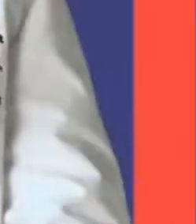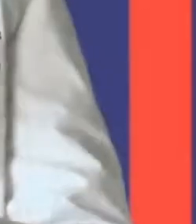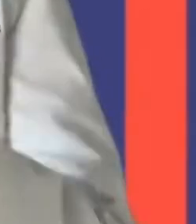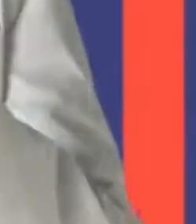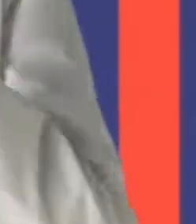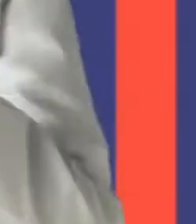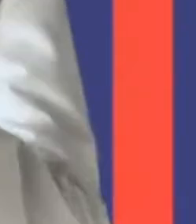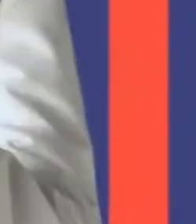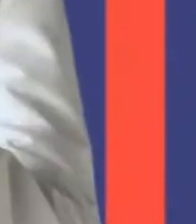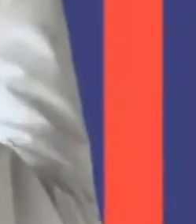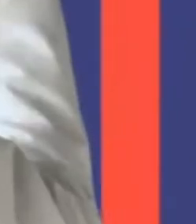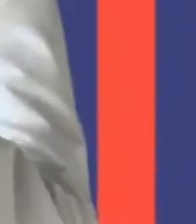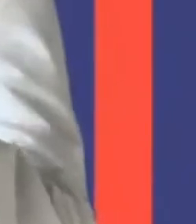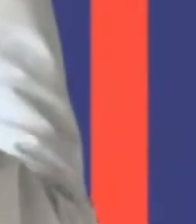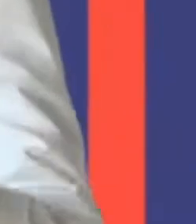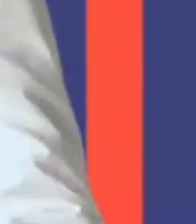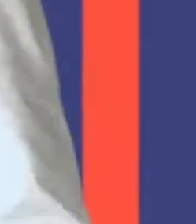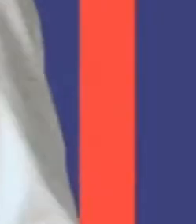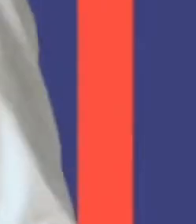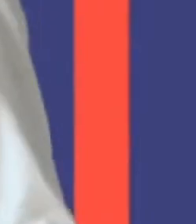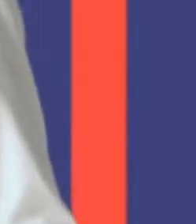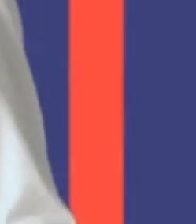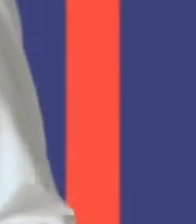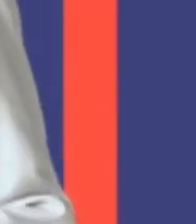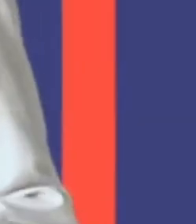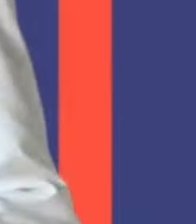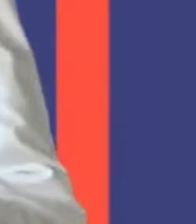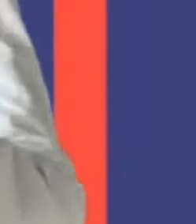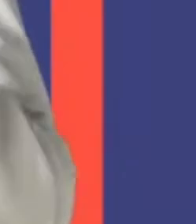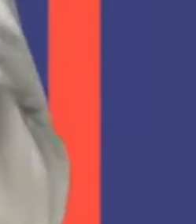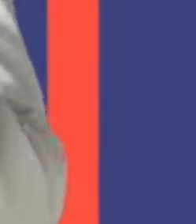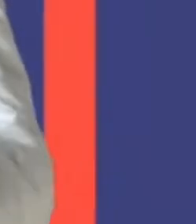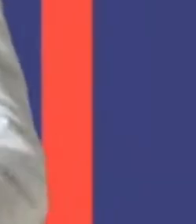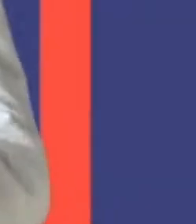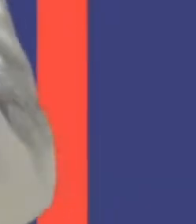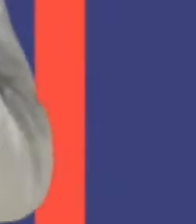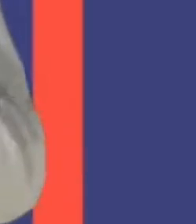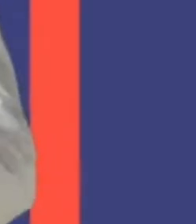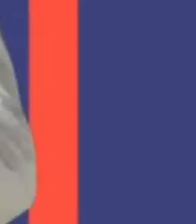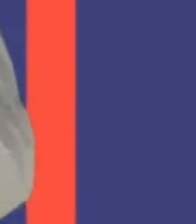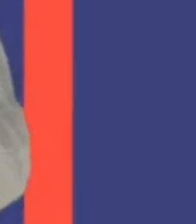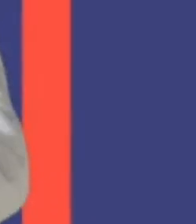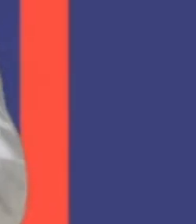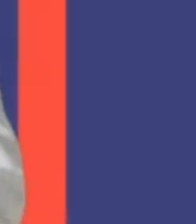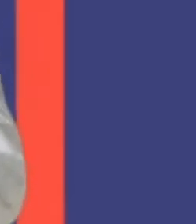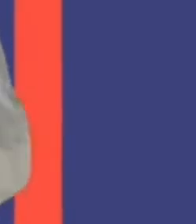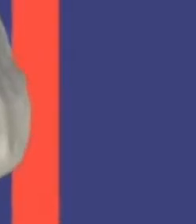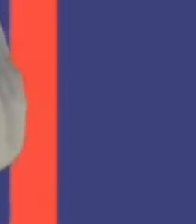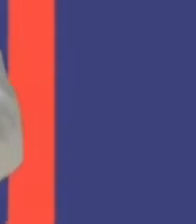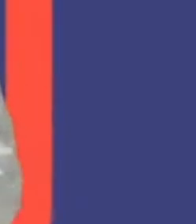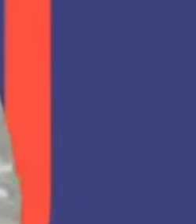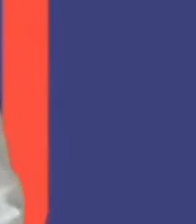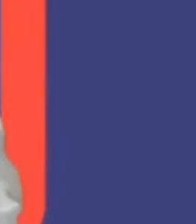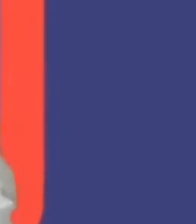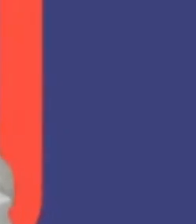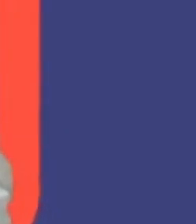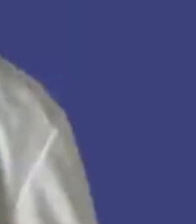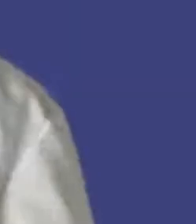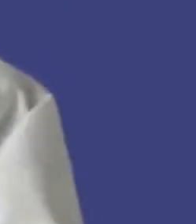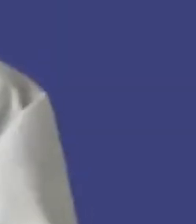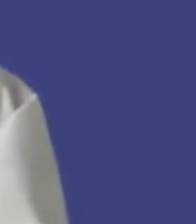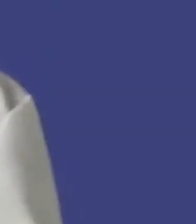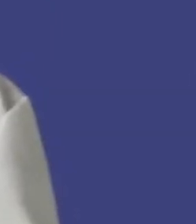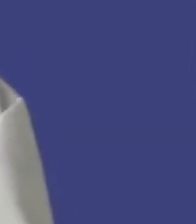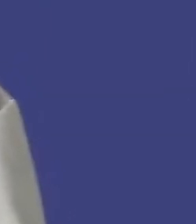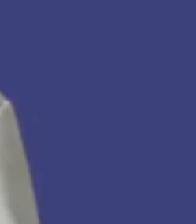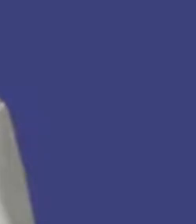Y amigos, estamos en un momento crítico de la pandemia y necesitamos que todos le entremos de frente y hagamos lo que nos toca.